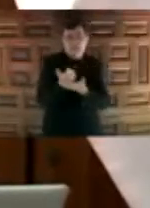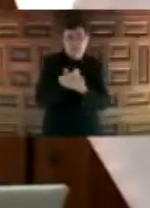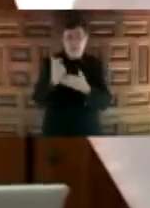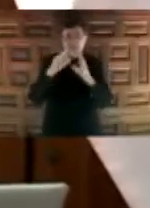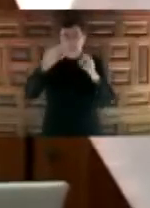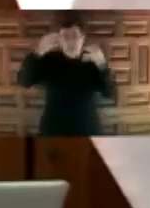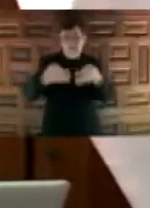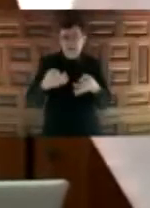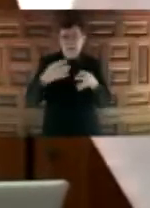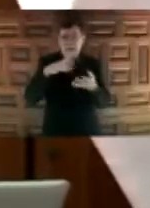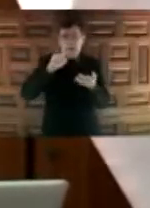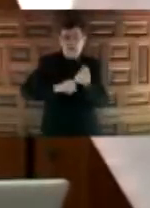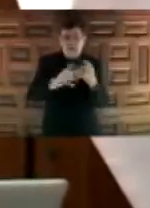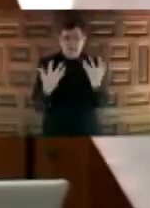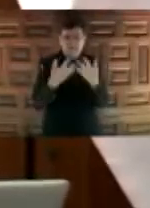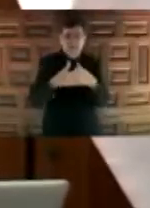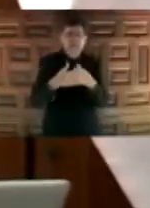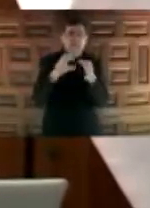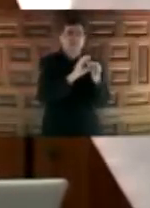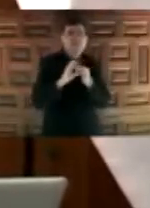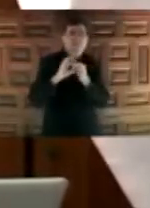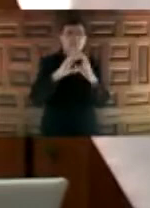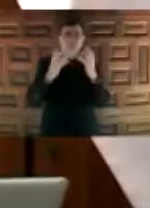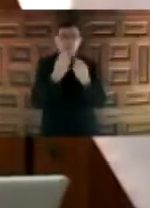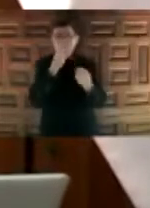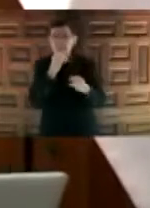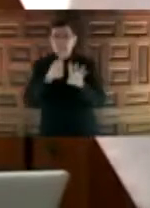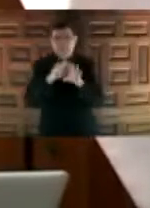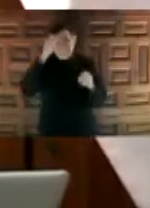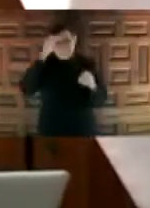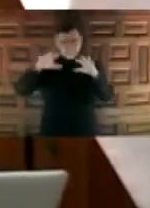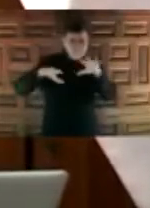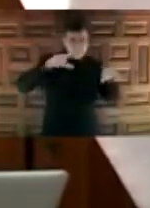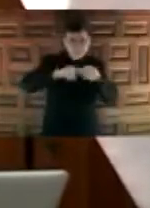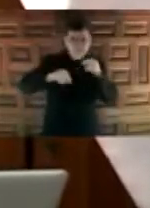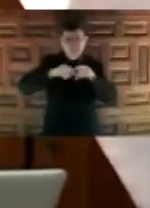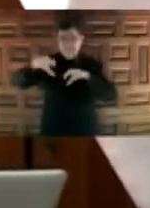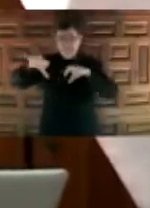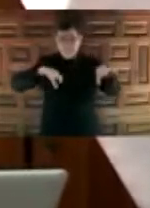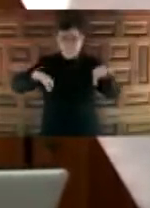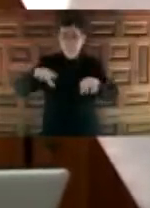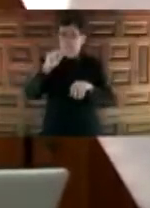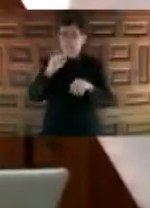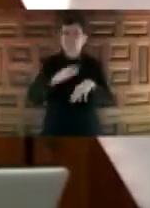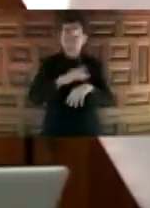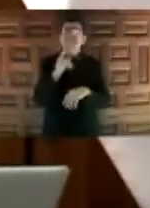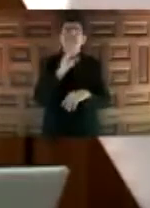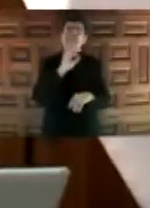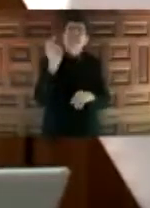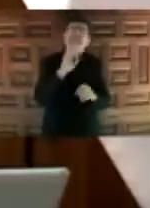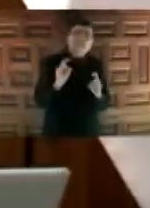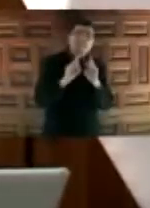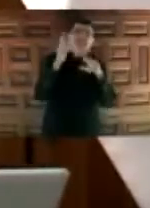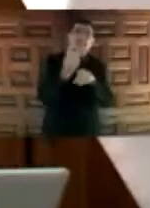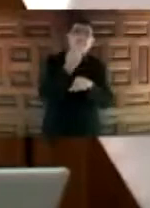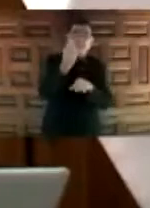están intrínsecamente vinculados y que no podemos nosotros dejar de pensar o que no podemos pensarlos aisladamente, porque puede ocurrir